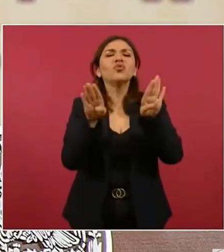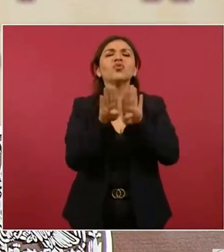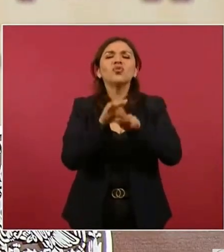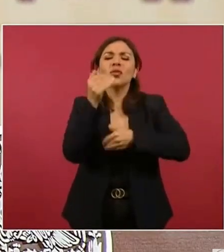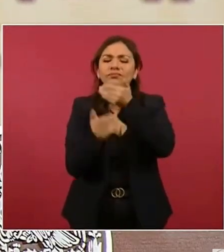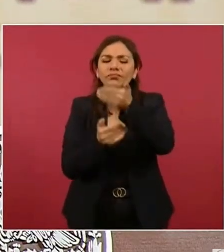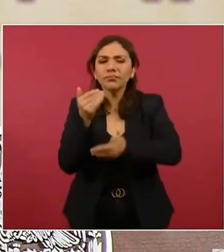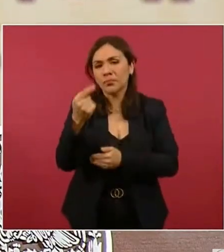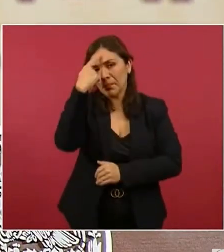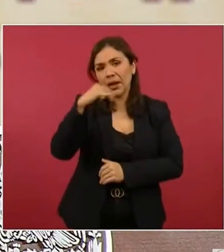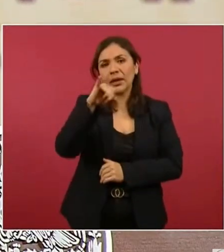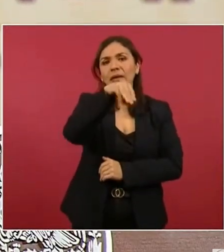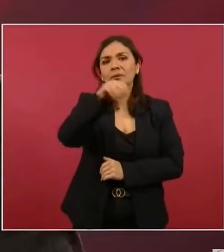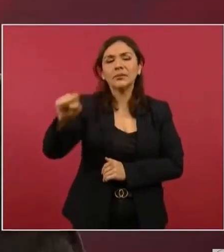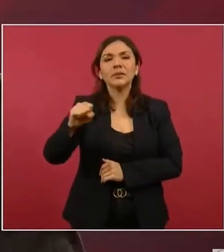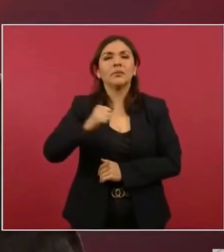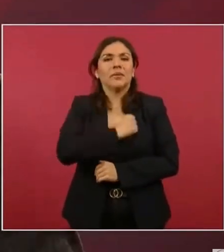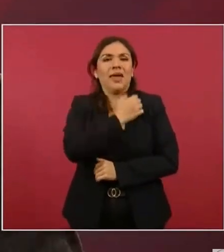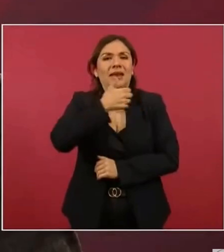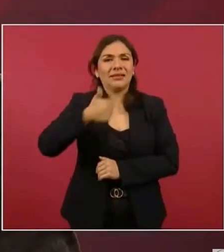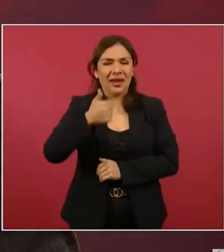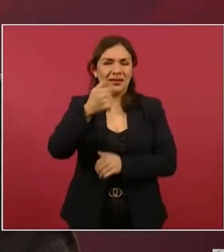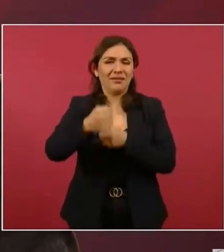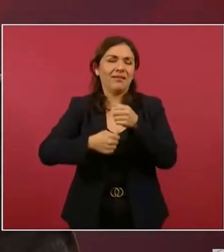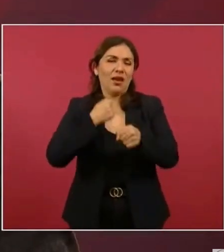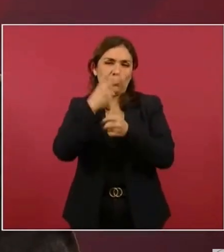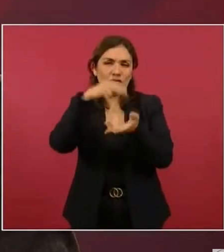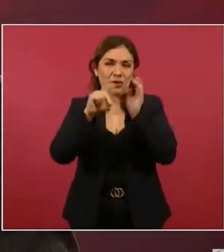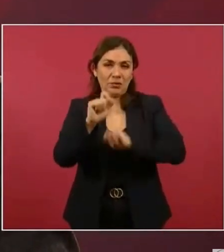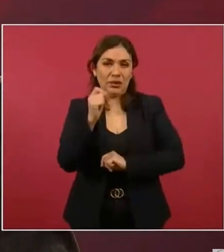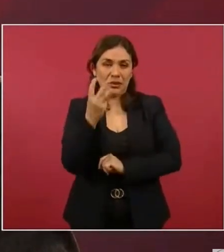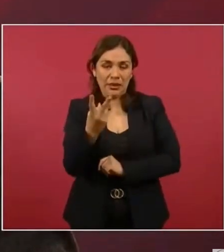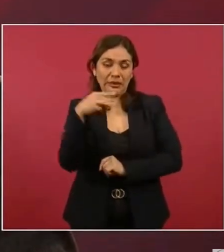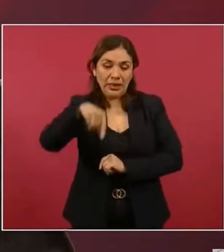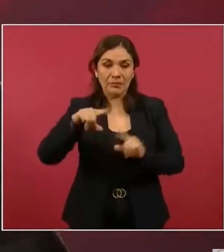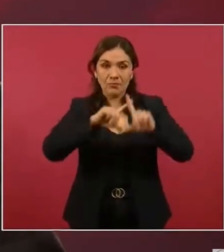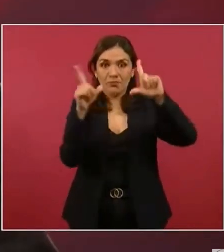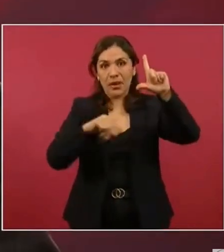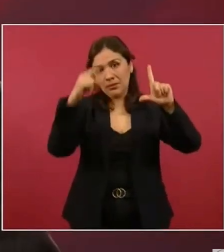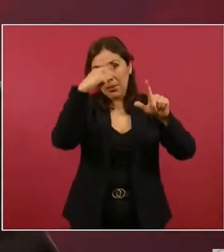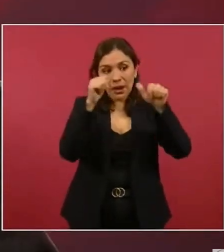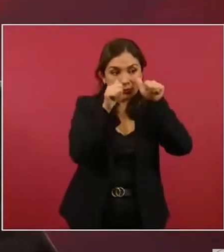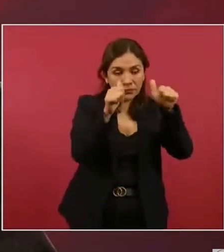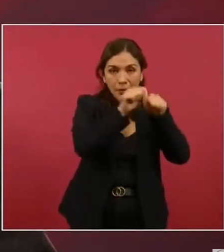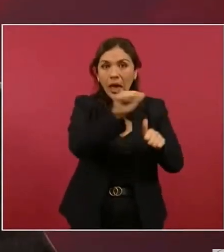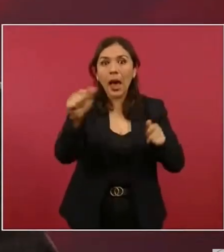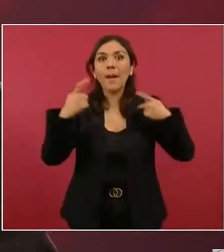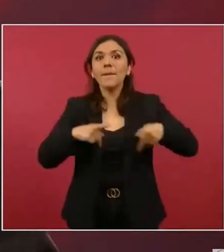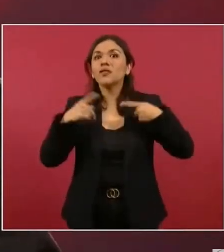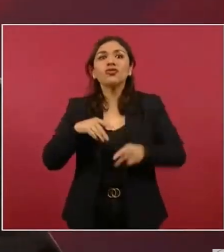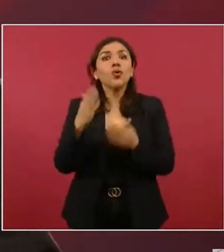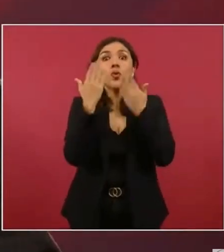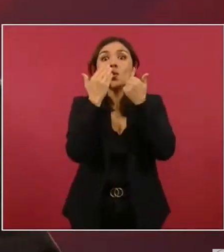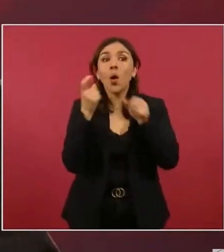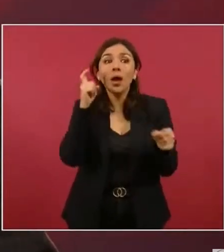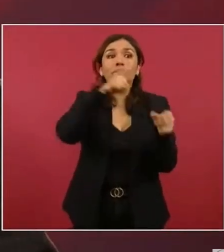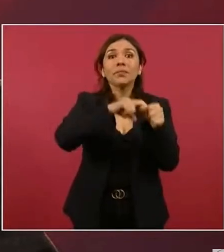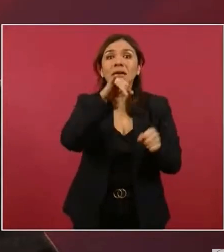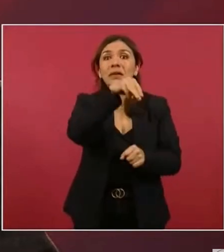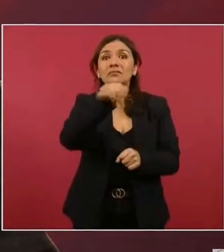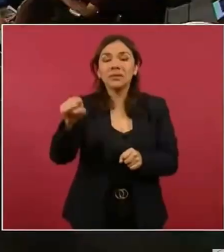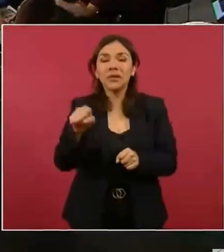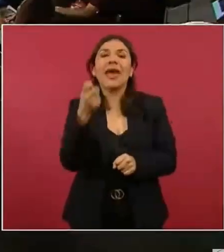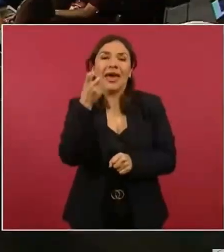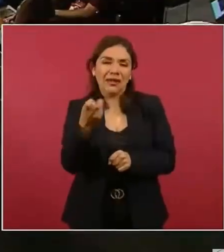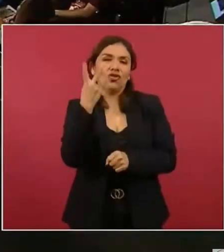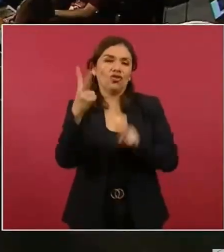Bienestar 2023 en el país para atender la población sin seguridad social. Y son dos los temas